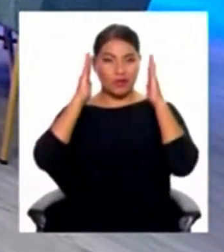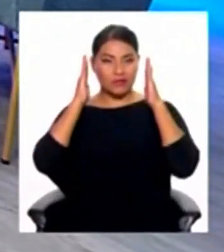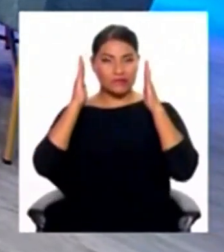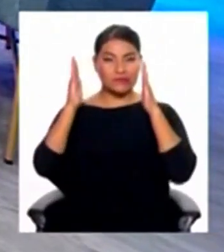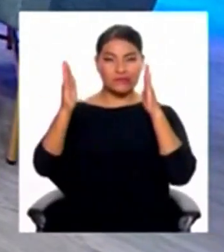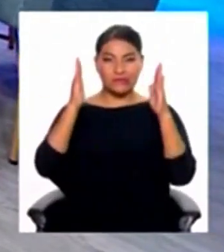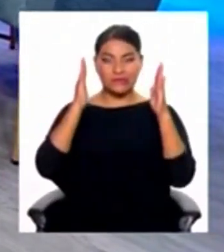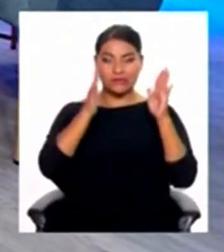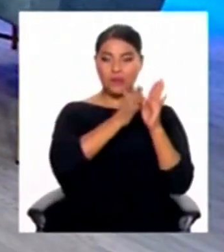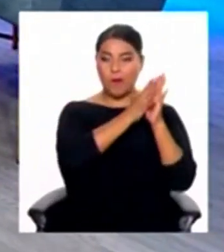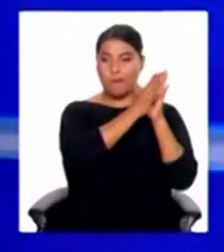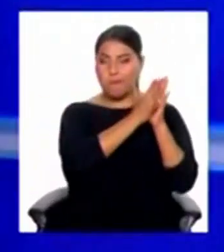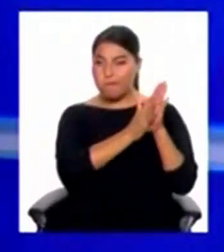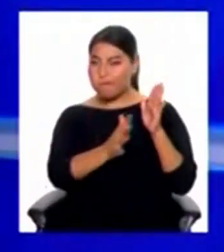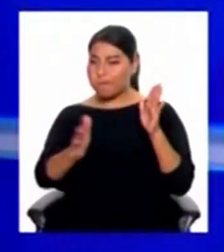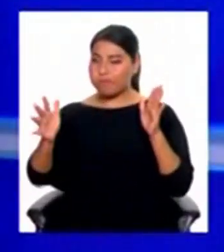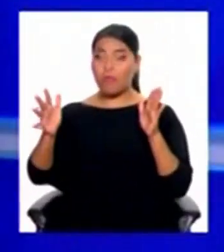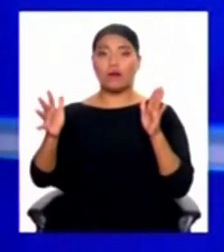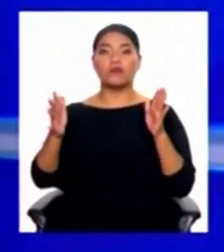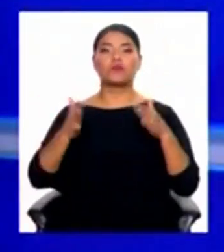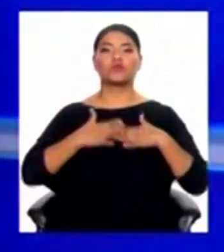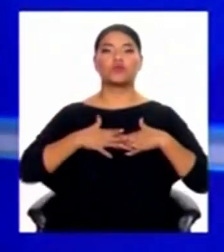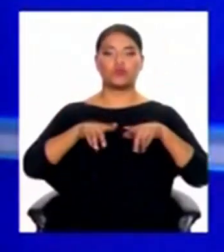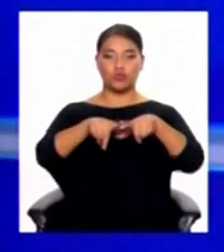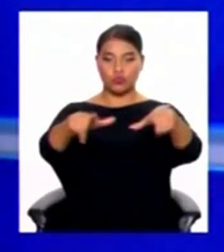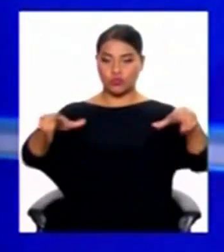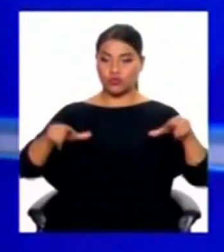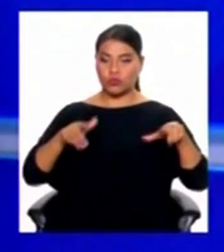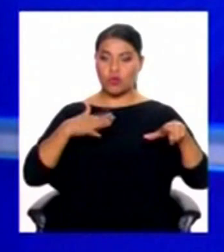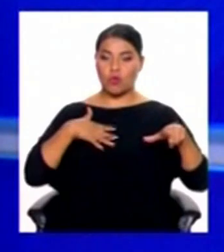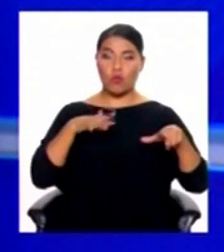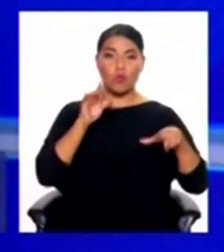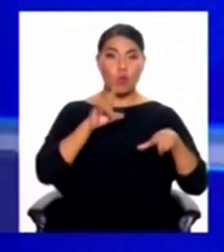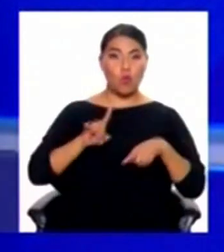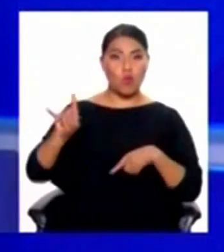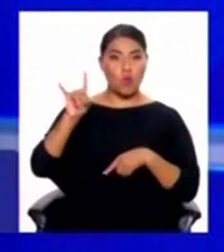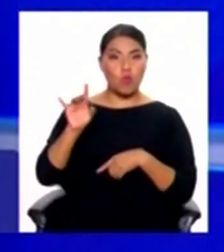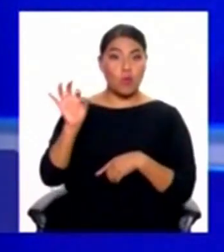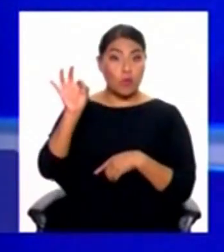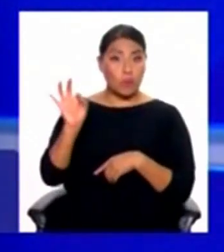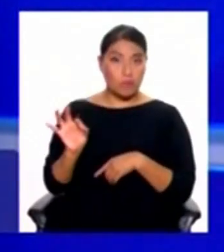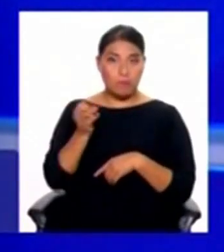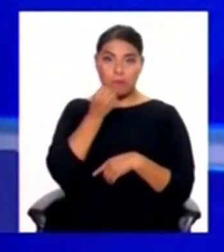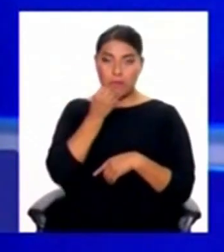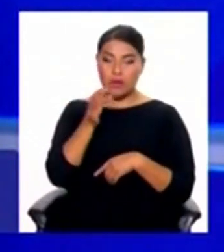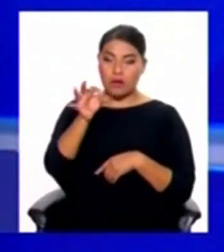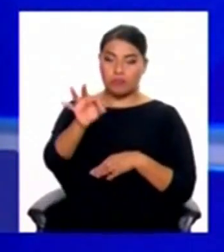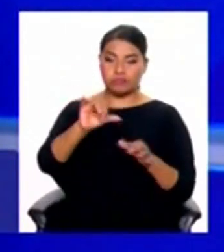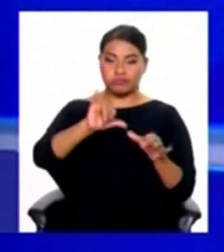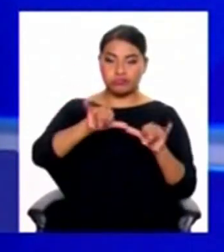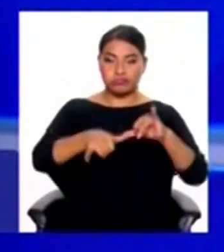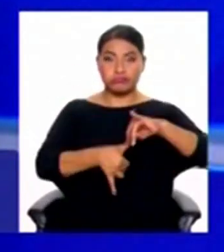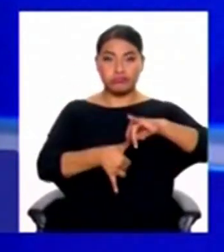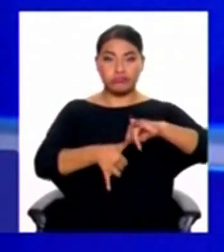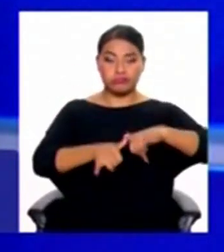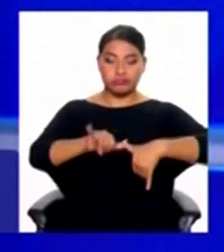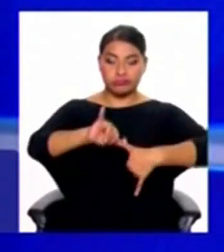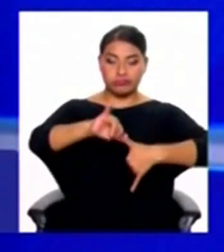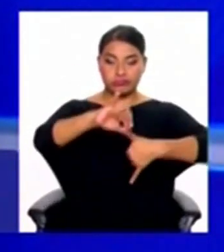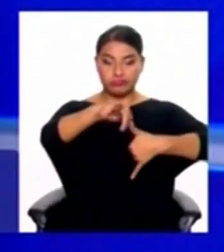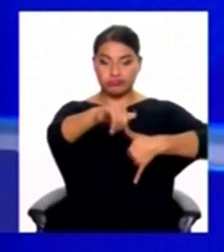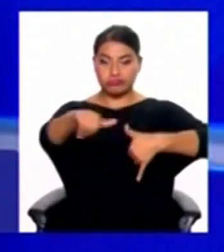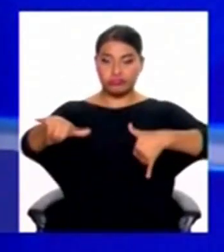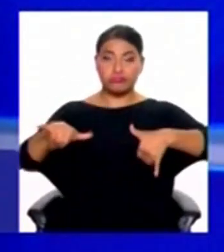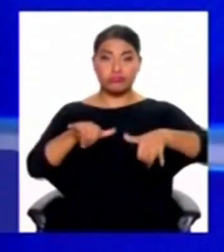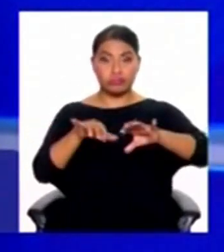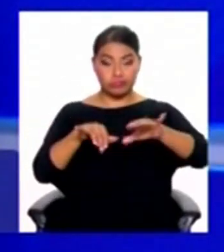y transversal del cómo utilizamos nuestro territorio. Lo importante de este proyecto de ley es que, si bien el